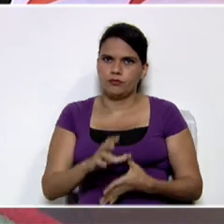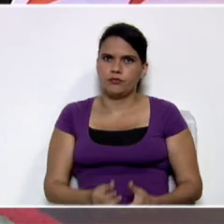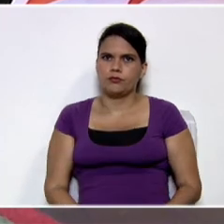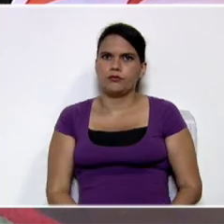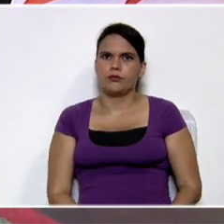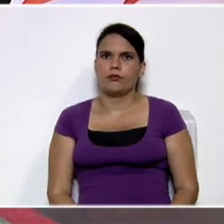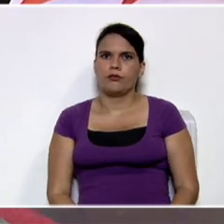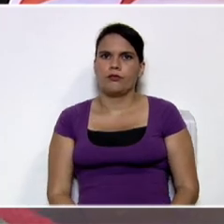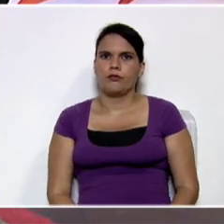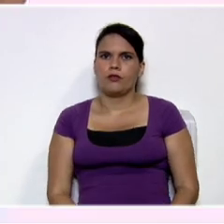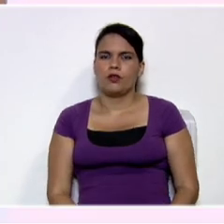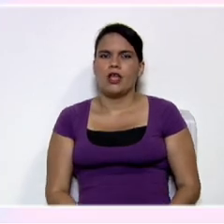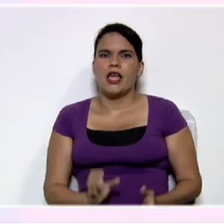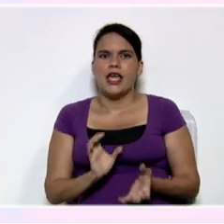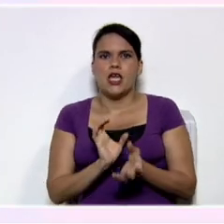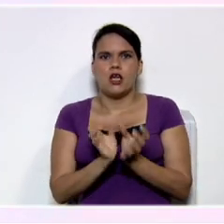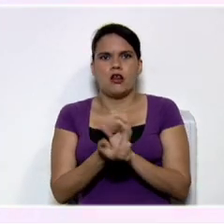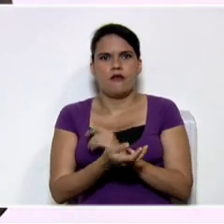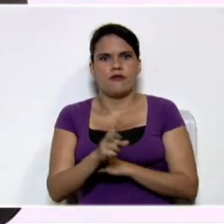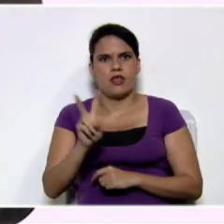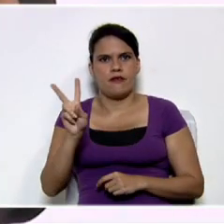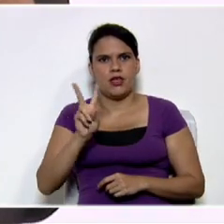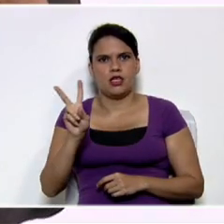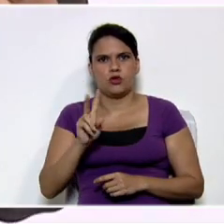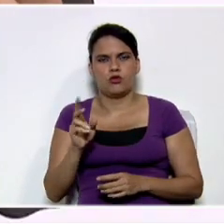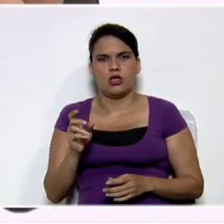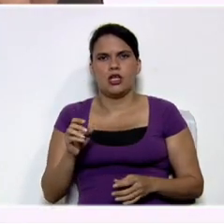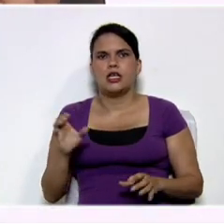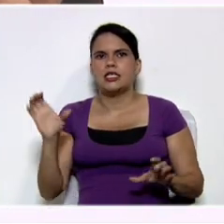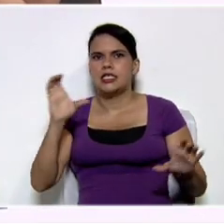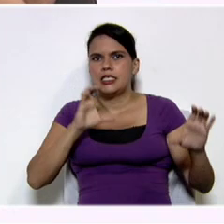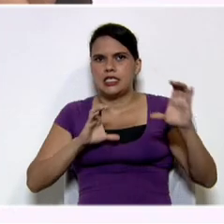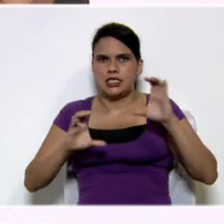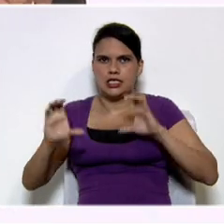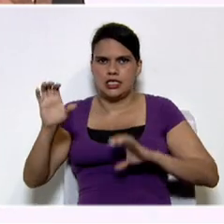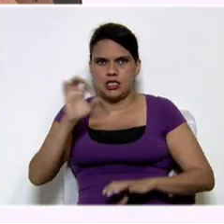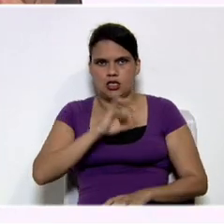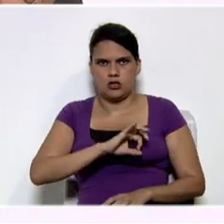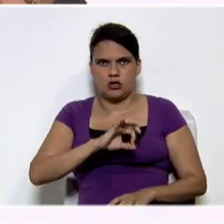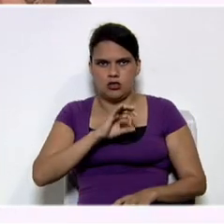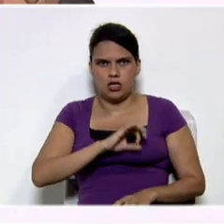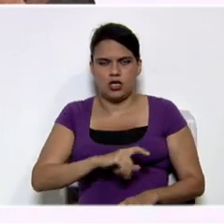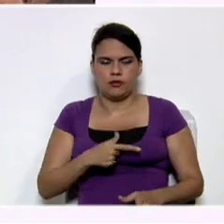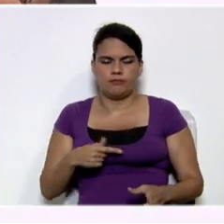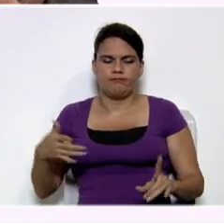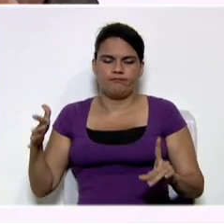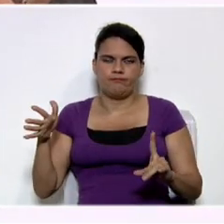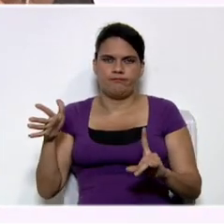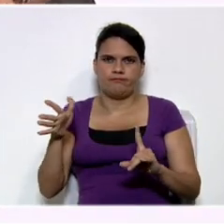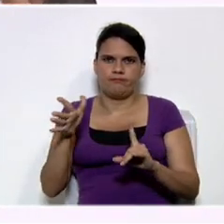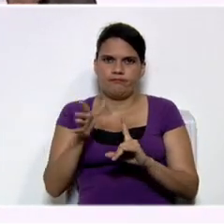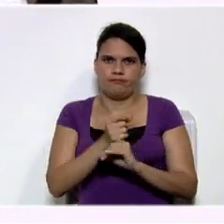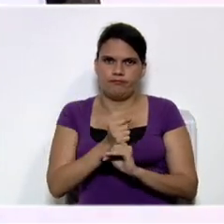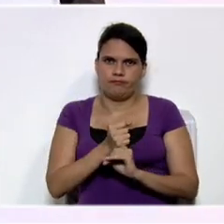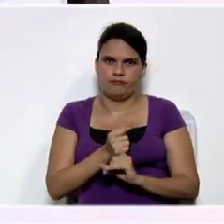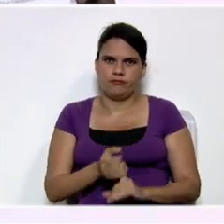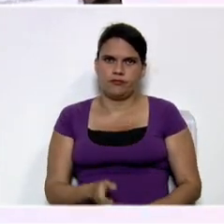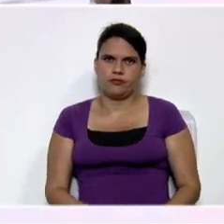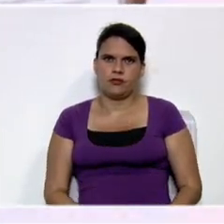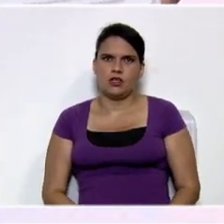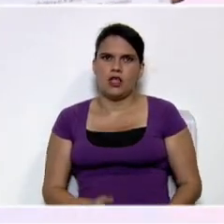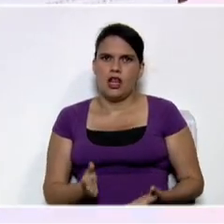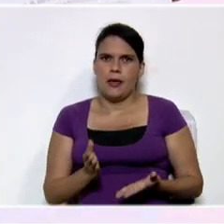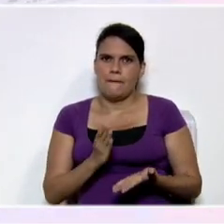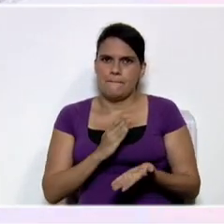específicamente en el texto Geografía de Venezuela, Ciencias Sociales. Lo van a ubicar en la